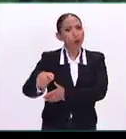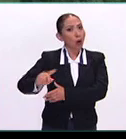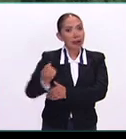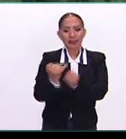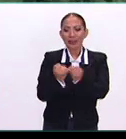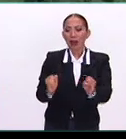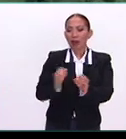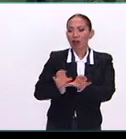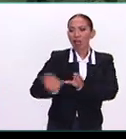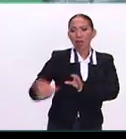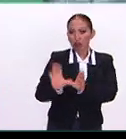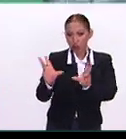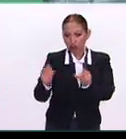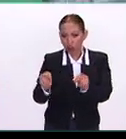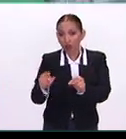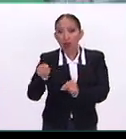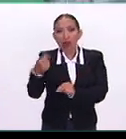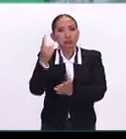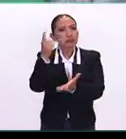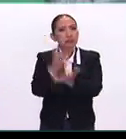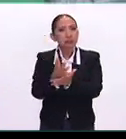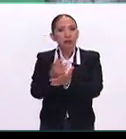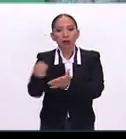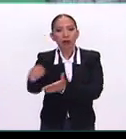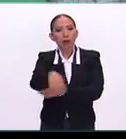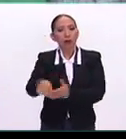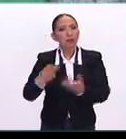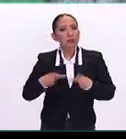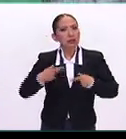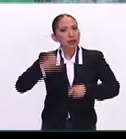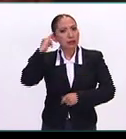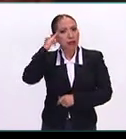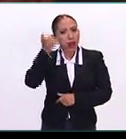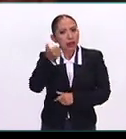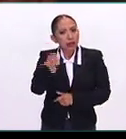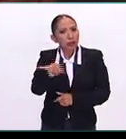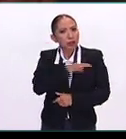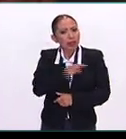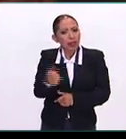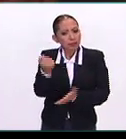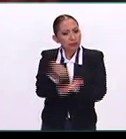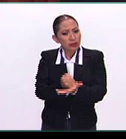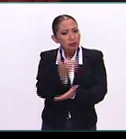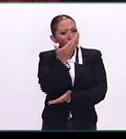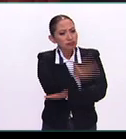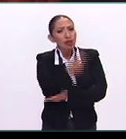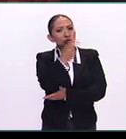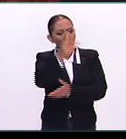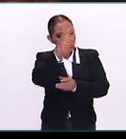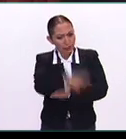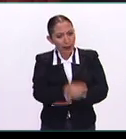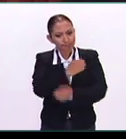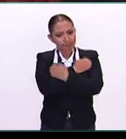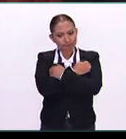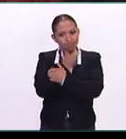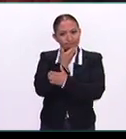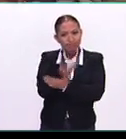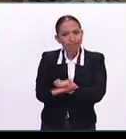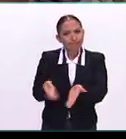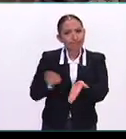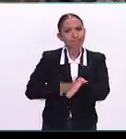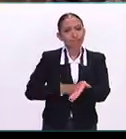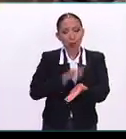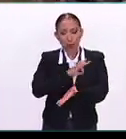ninguna independencia de nada, es simplemente que los indígenas como tales puedan exigir una auténtica educación